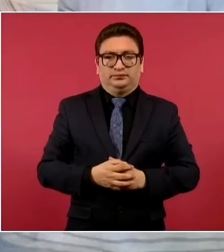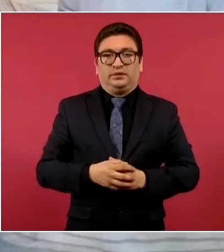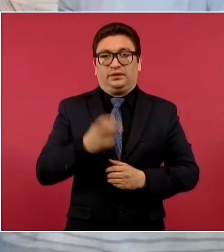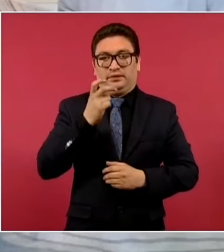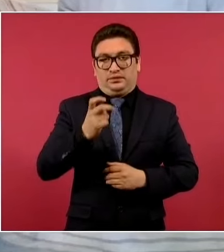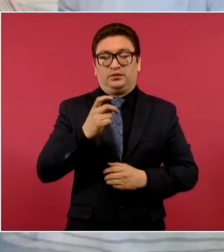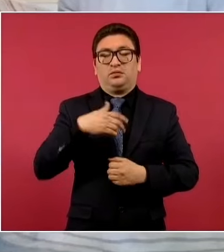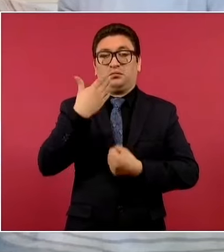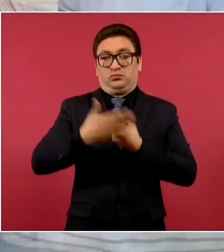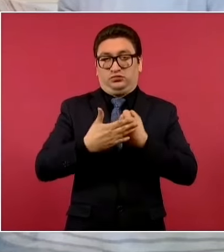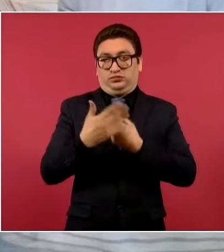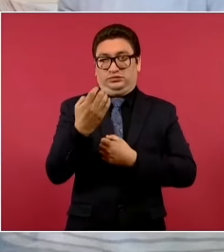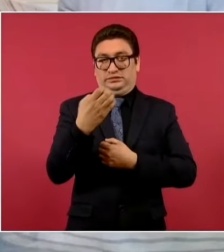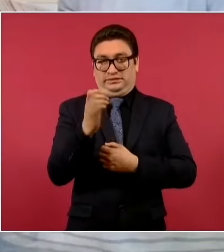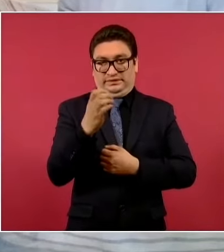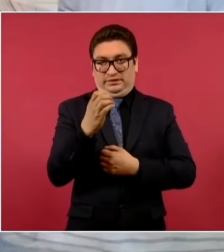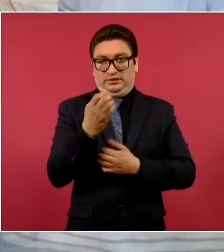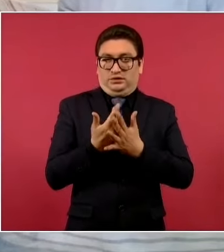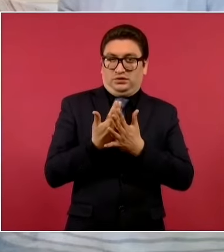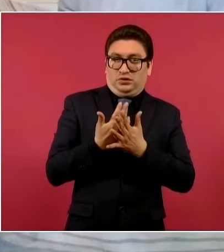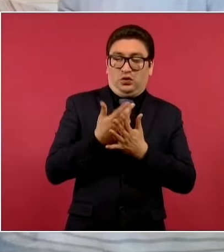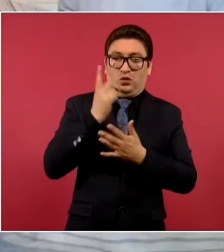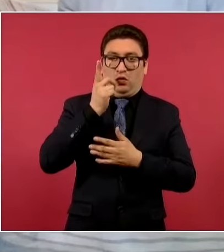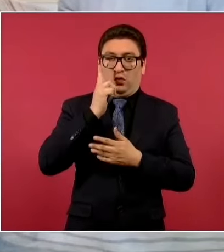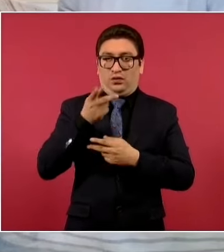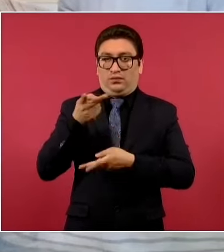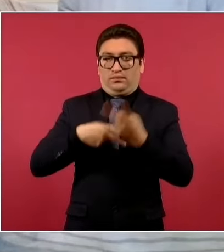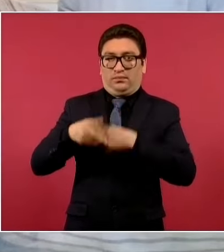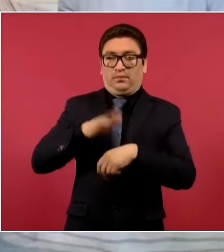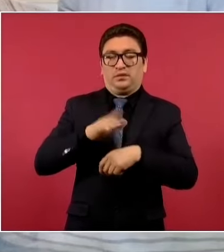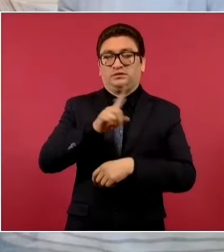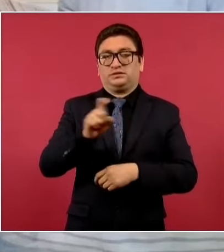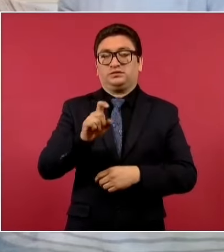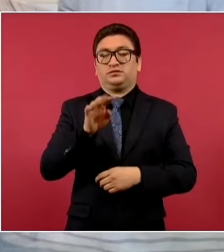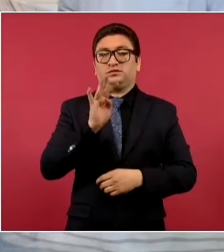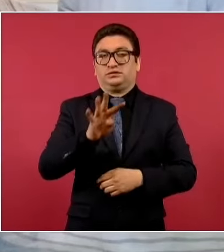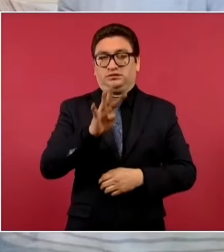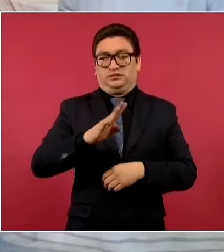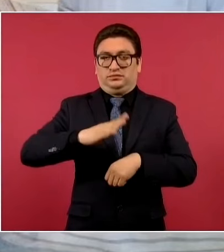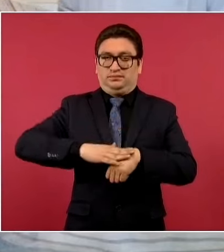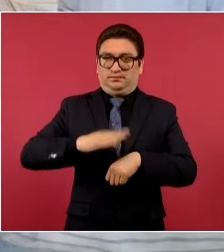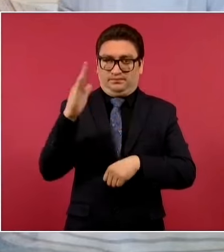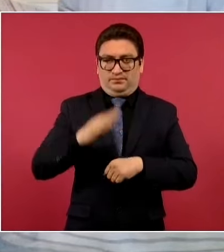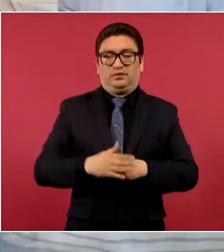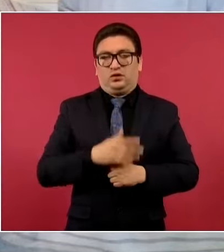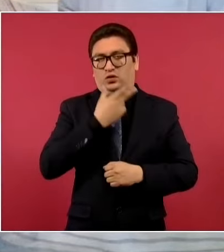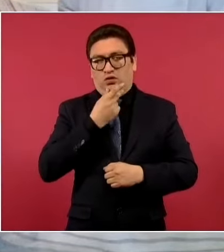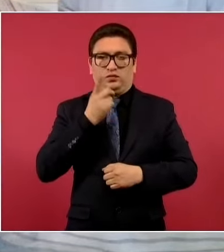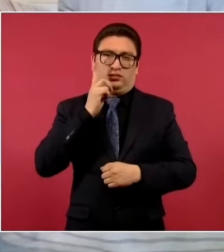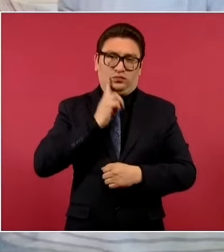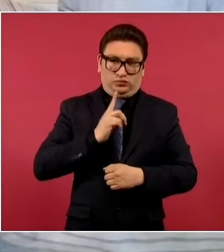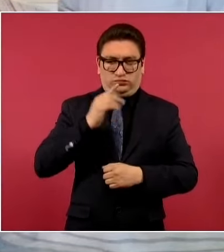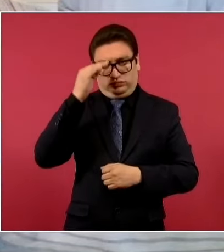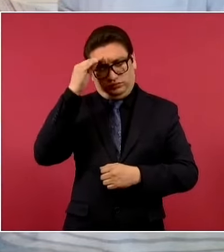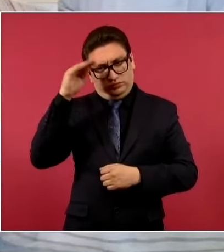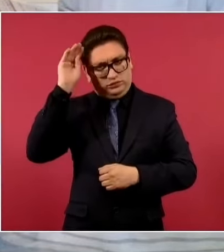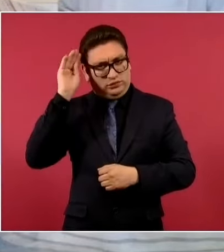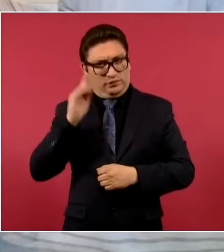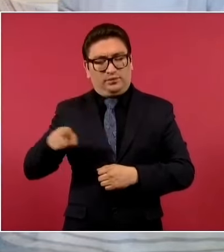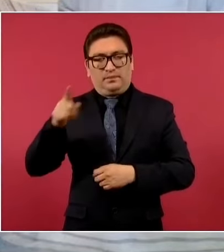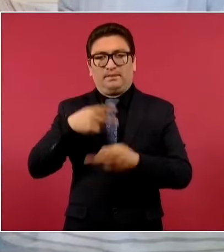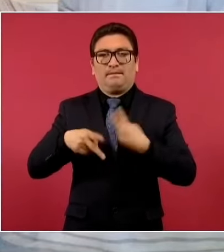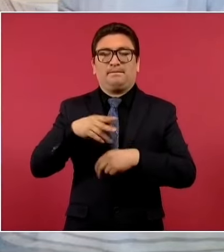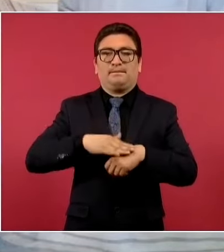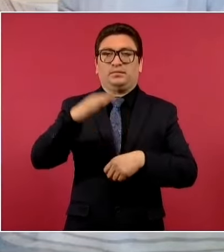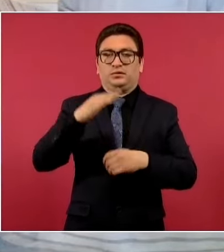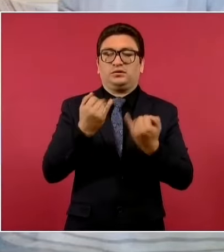Esperamos para enero contar con el arribo de 119 médicos y médicas cubanas más, además